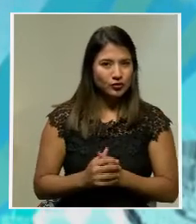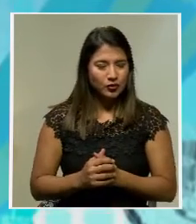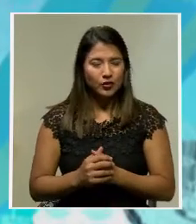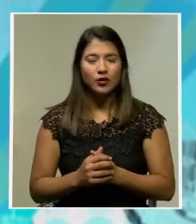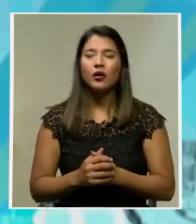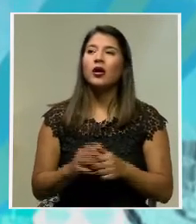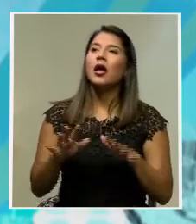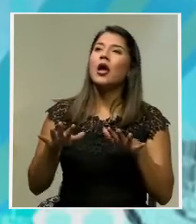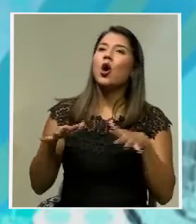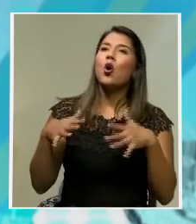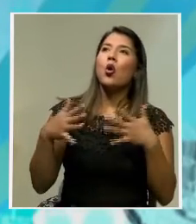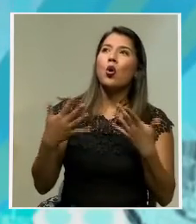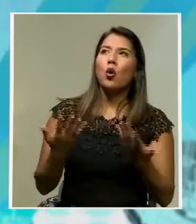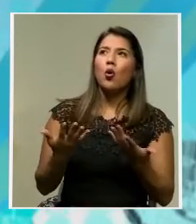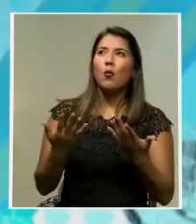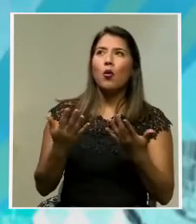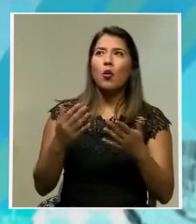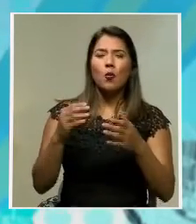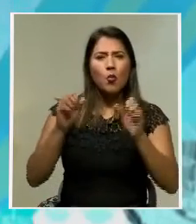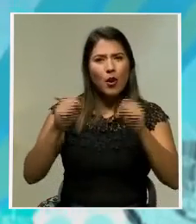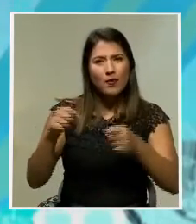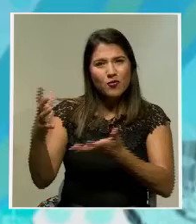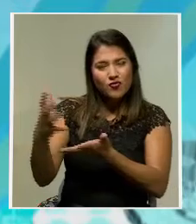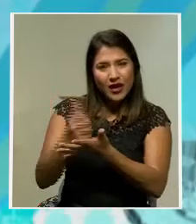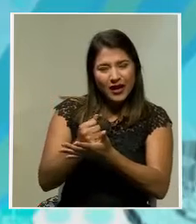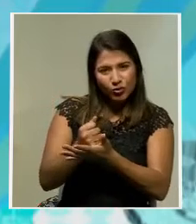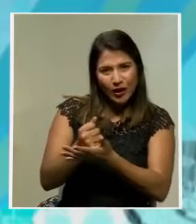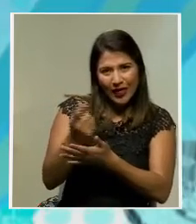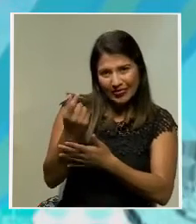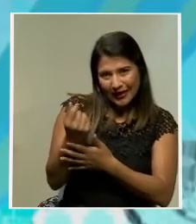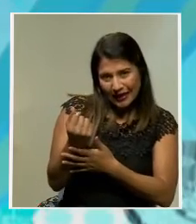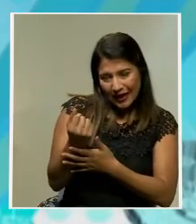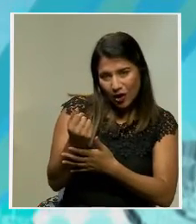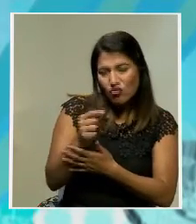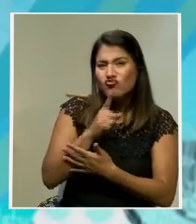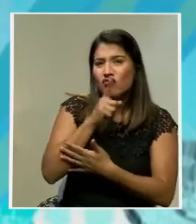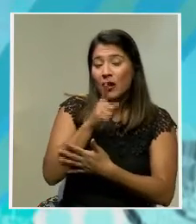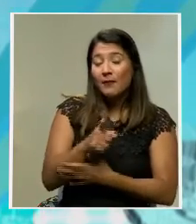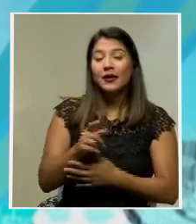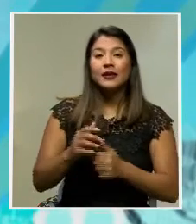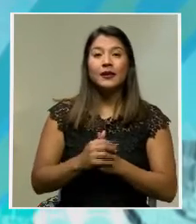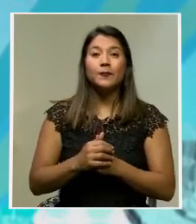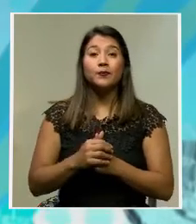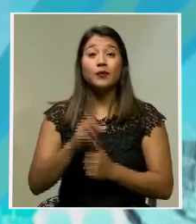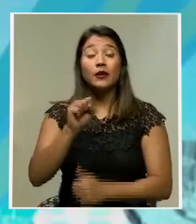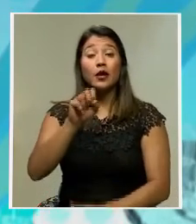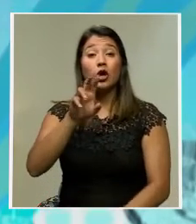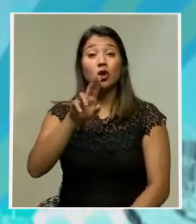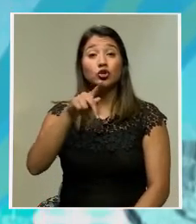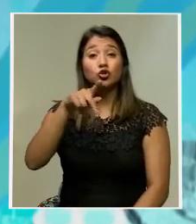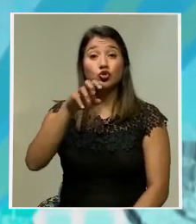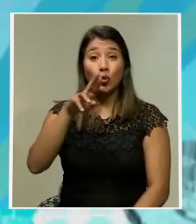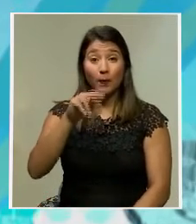la práctica esa recaudación? Bueno, datos de la SUPEN de diciembre del año anterior dicen que más o